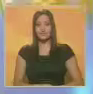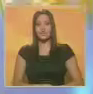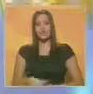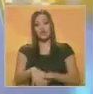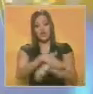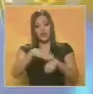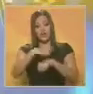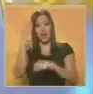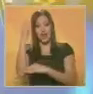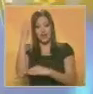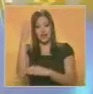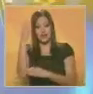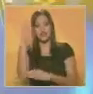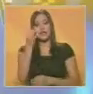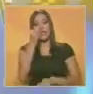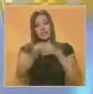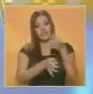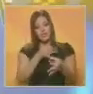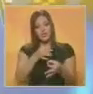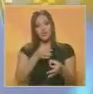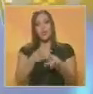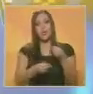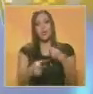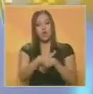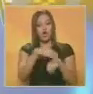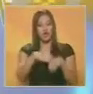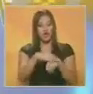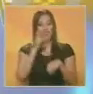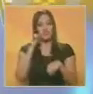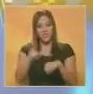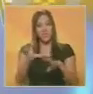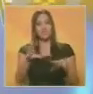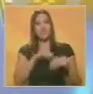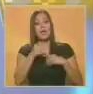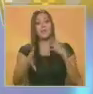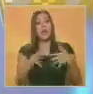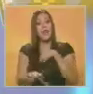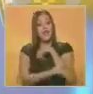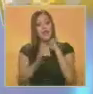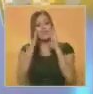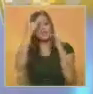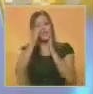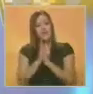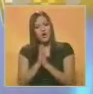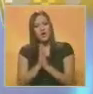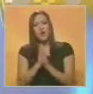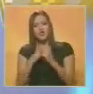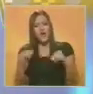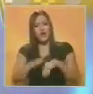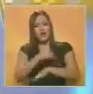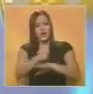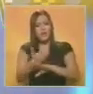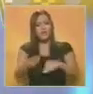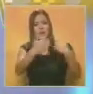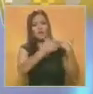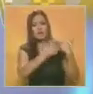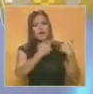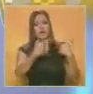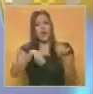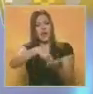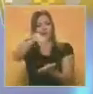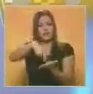el gobernador del estado Lara Henry Falcón emplazó al gobierno a ocuparse de la delincuencia y a no dejar toda la responsabilidad a las